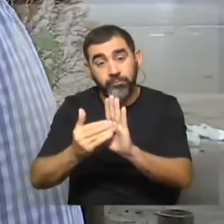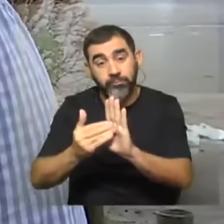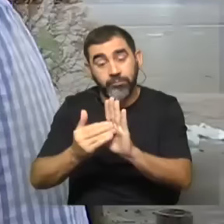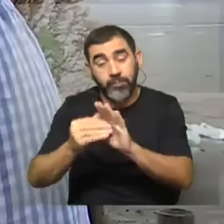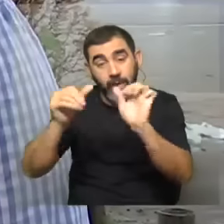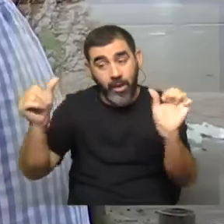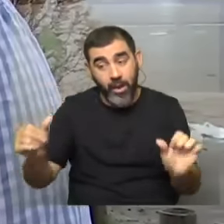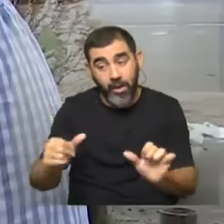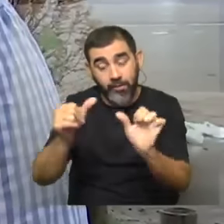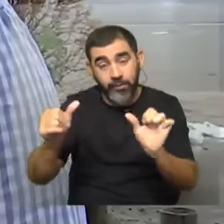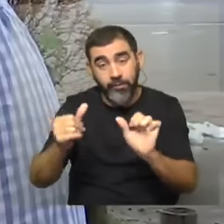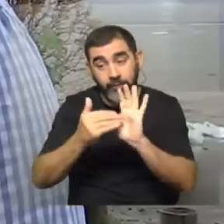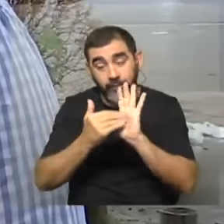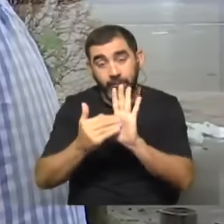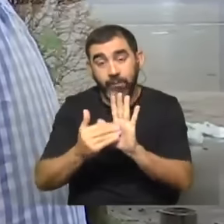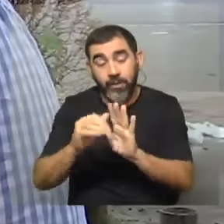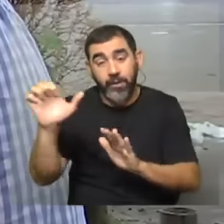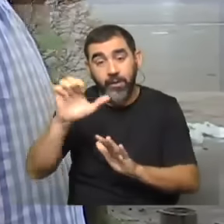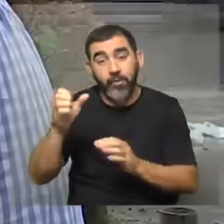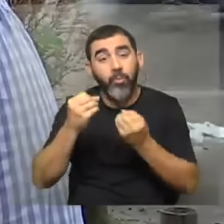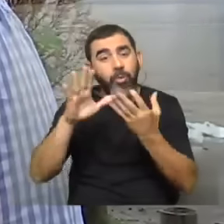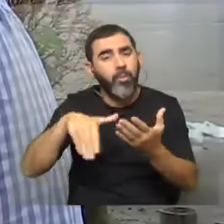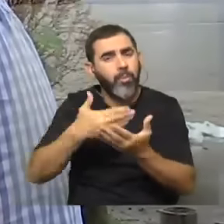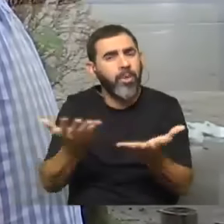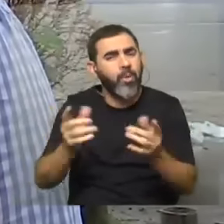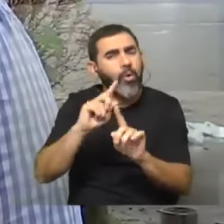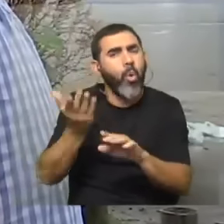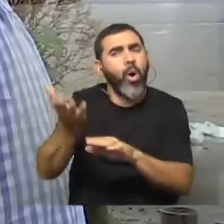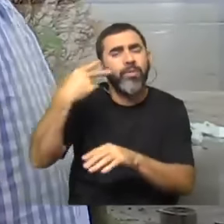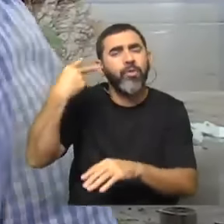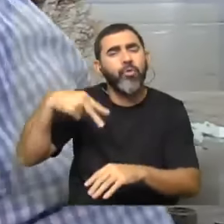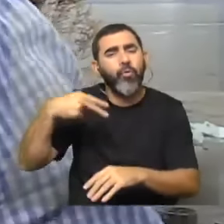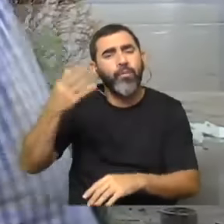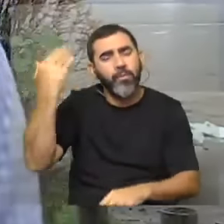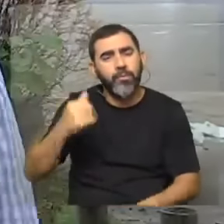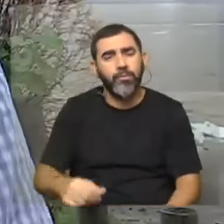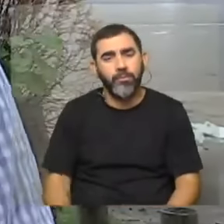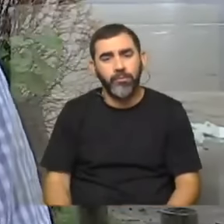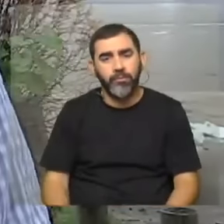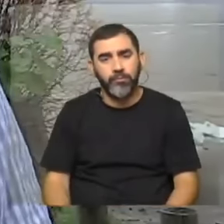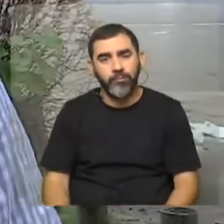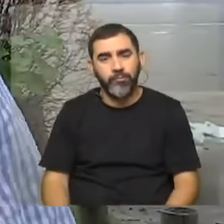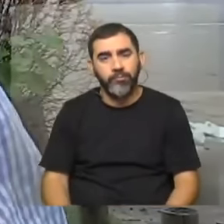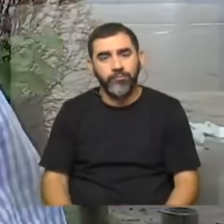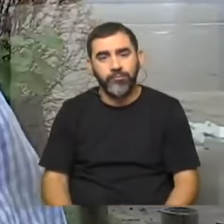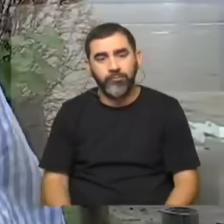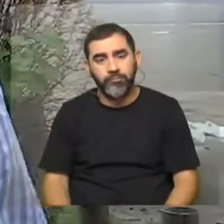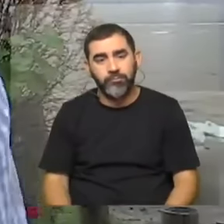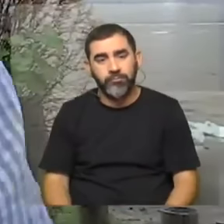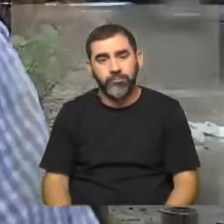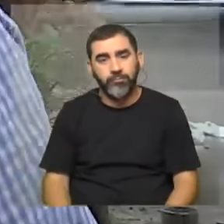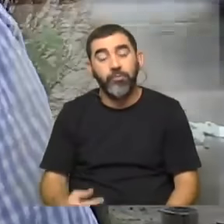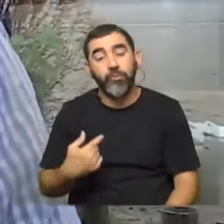actividades que se iban a desarrollar en enero Por qué el planteo ahora y no fue en noviembre bueno a ver este yo